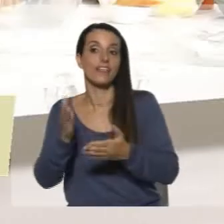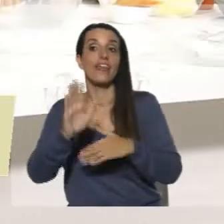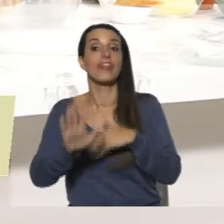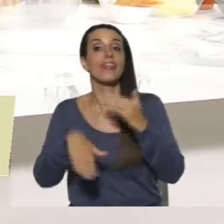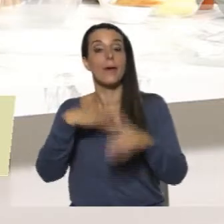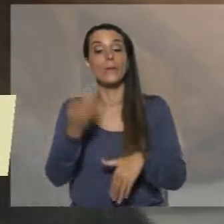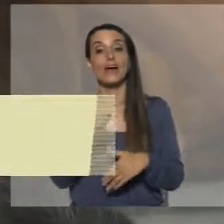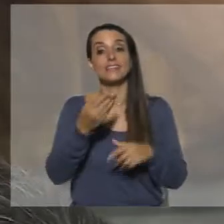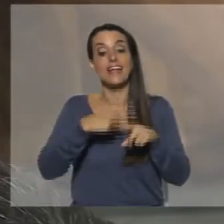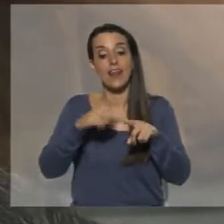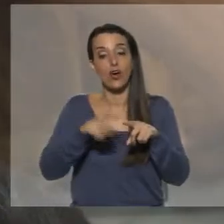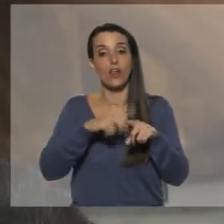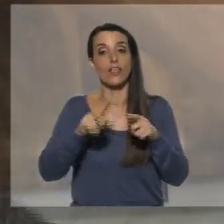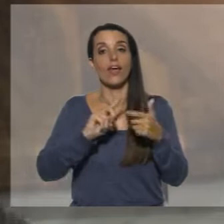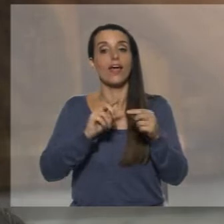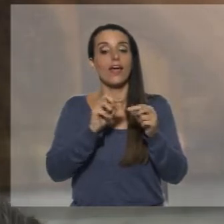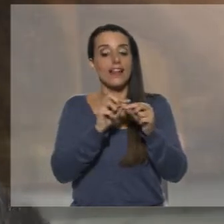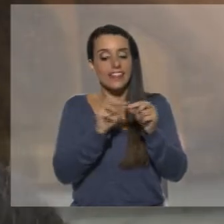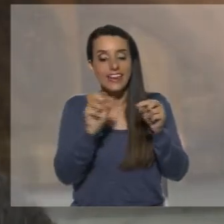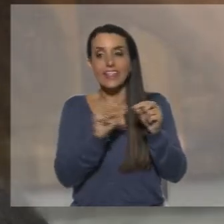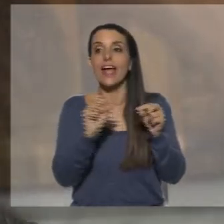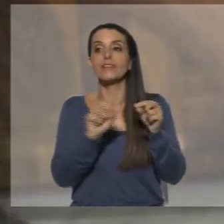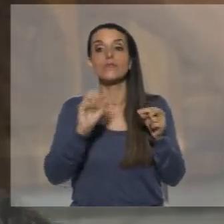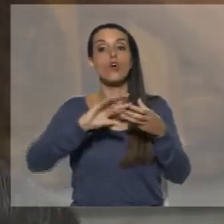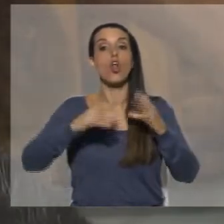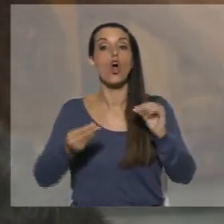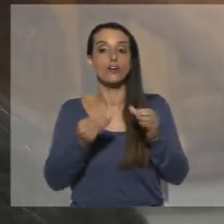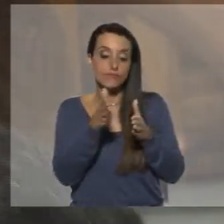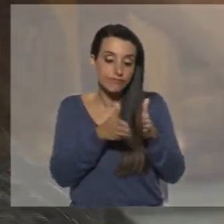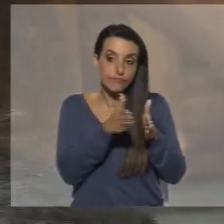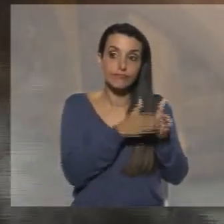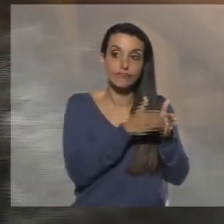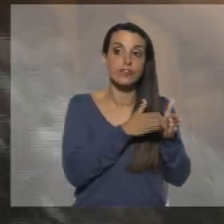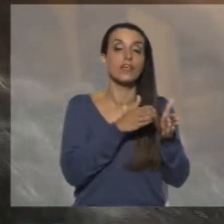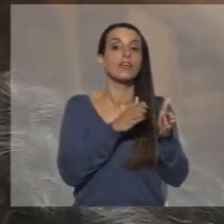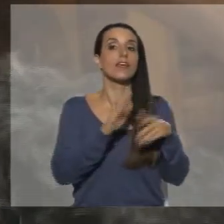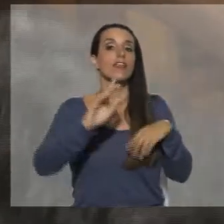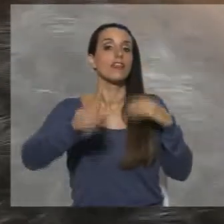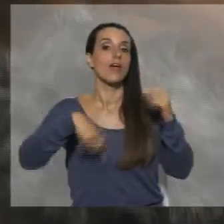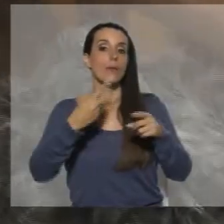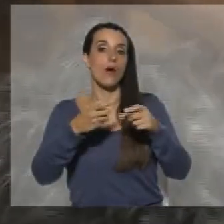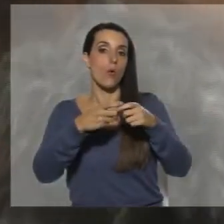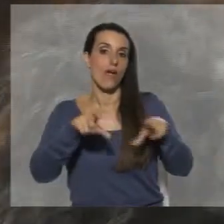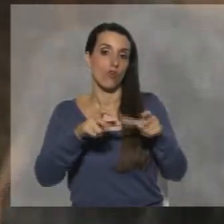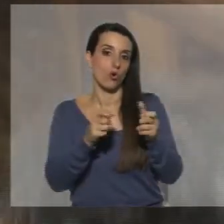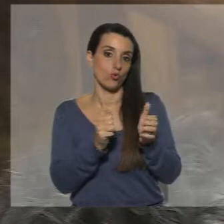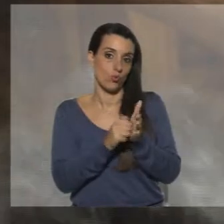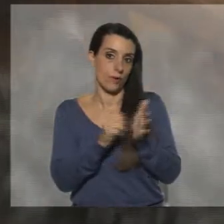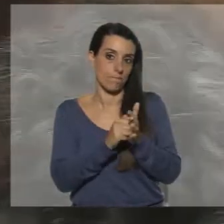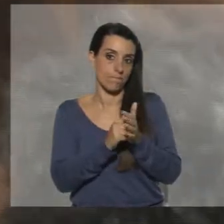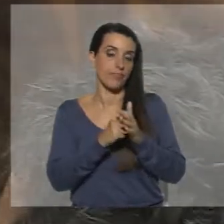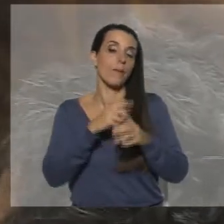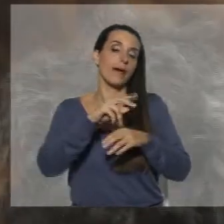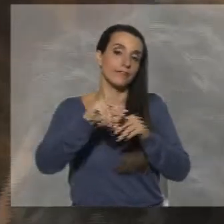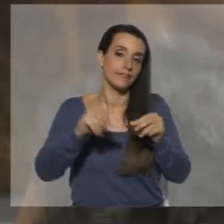a poner zanahoria, le vamos a poner unas tiritas de morrón también, lo vamos a sellar. Y le vamos a poner huevo duro. Perfecto. Ahí, pues condimentos,